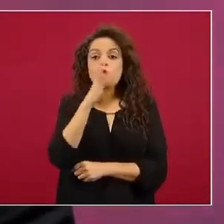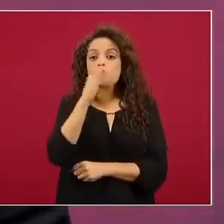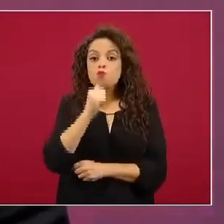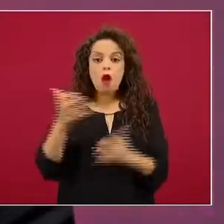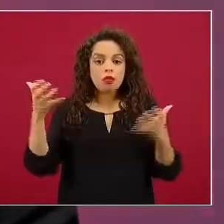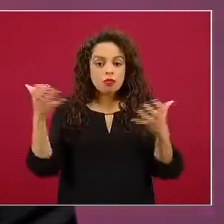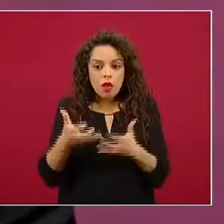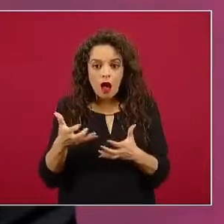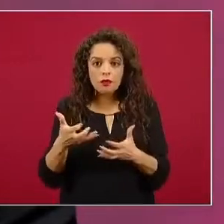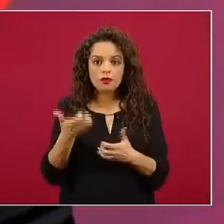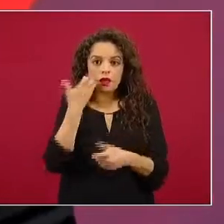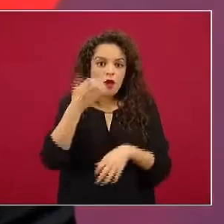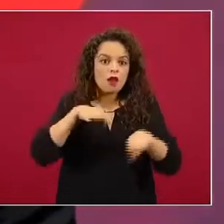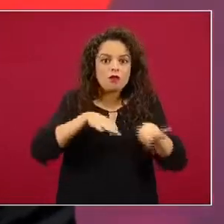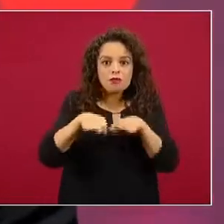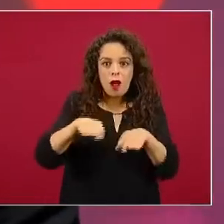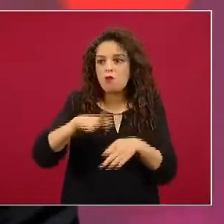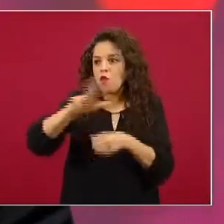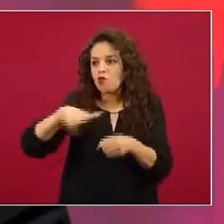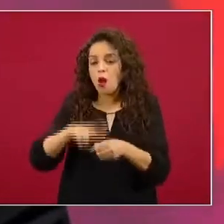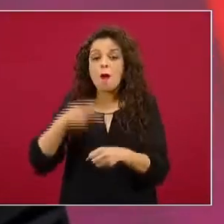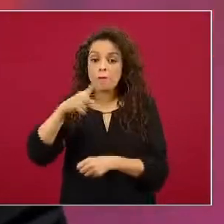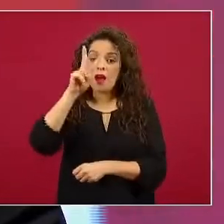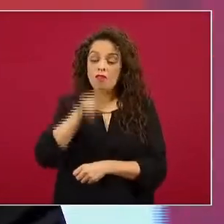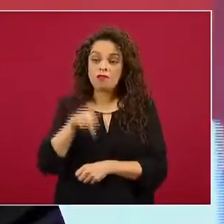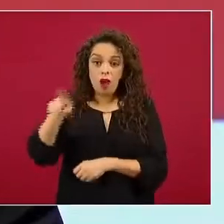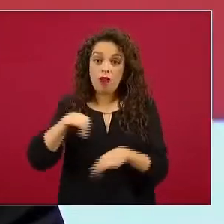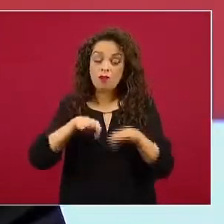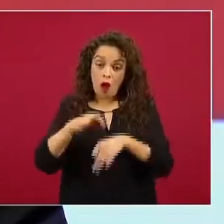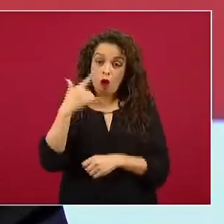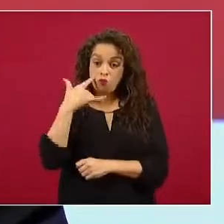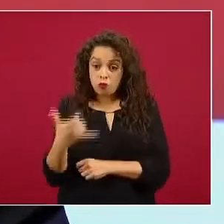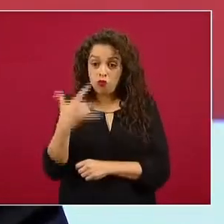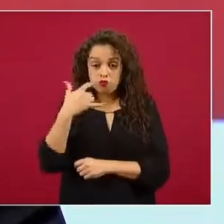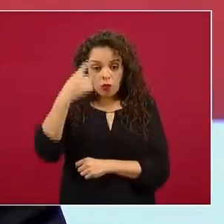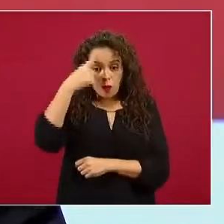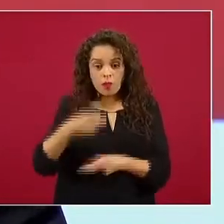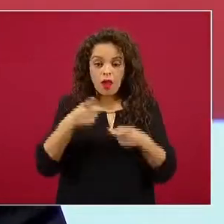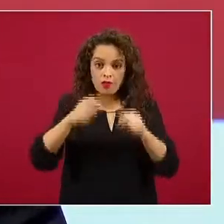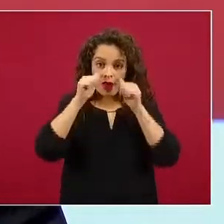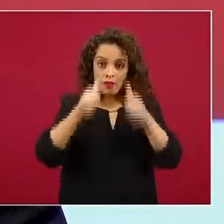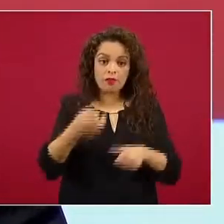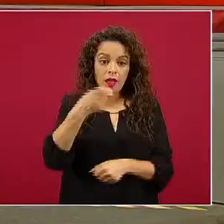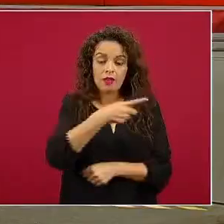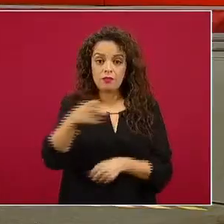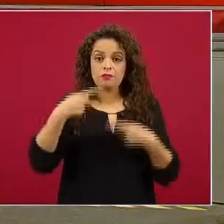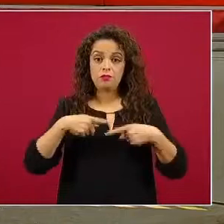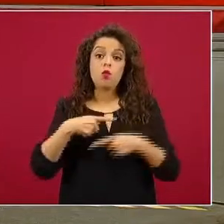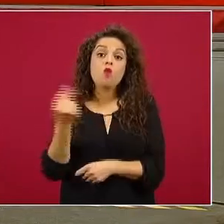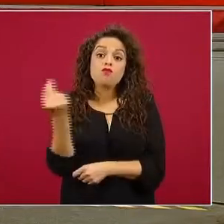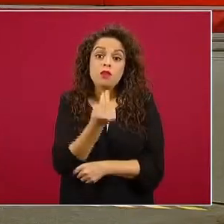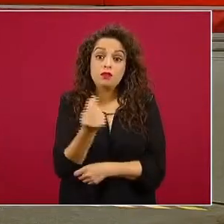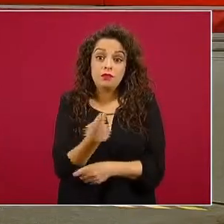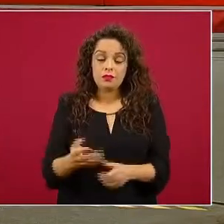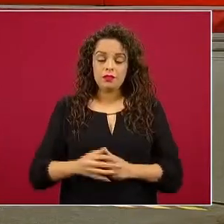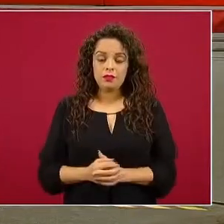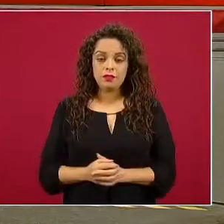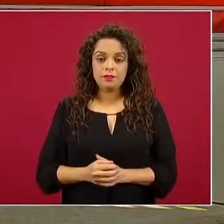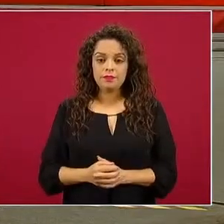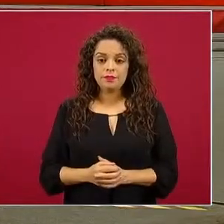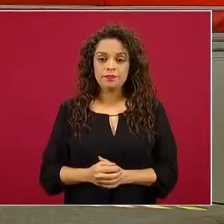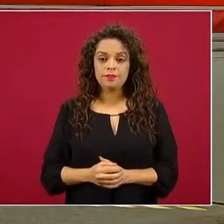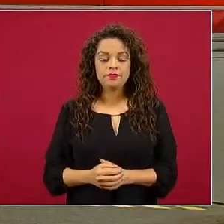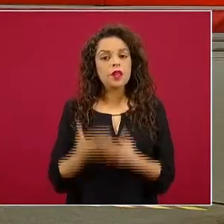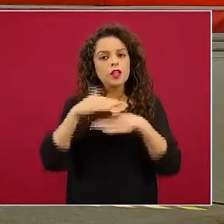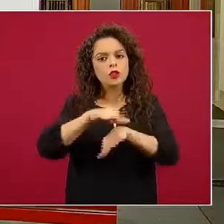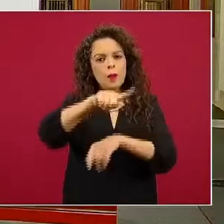actividad como quisieran, pero están haciendo grandes esfuerzos para atender a estos pacientes que así lo requieren. Sobre lo que me